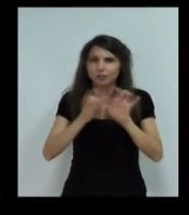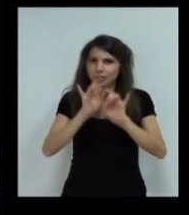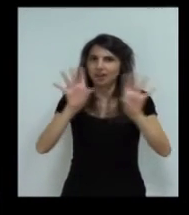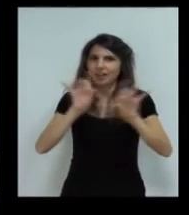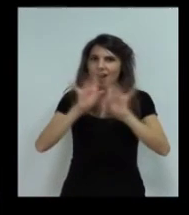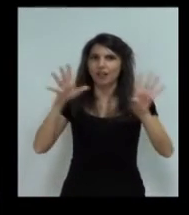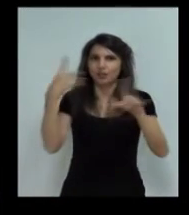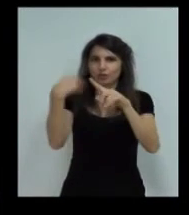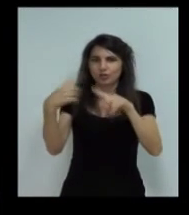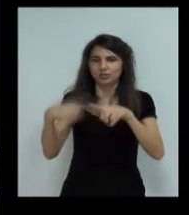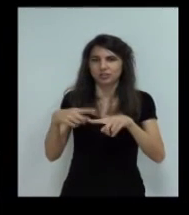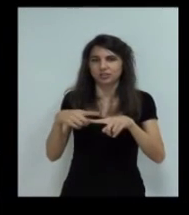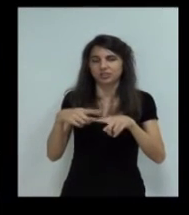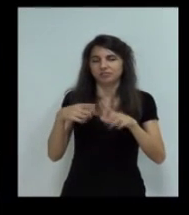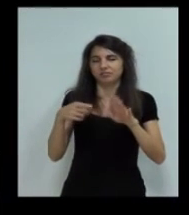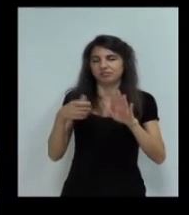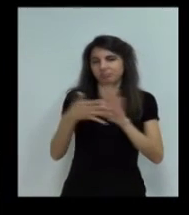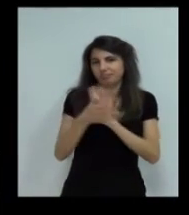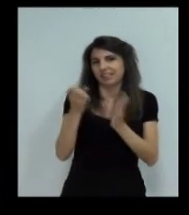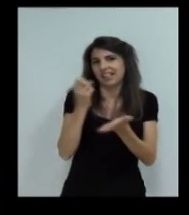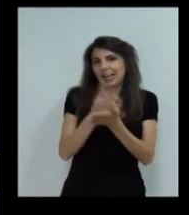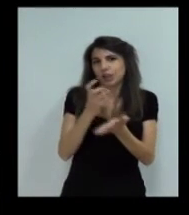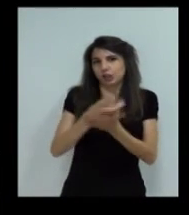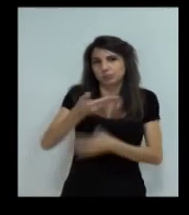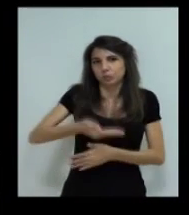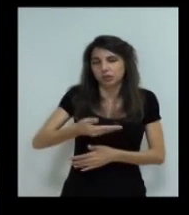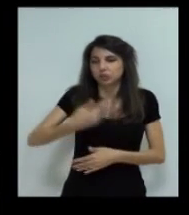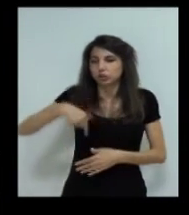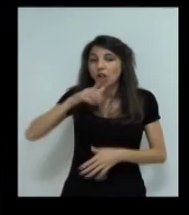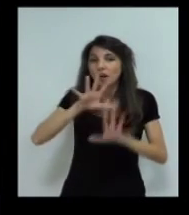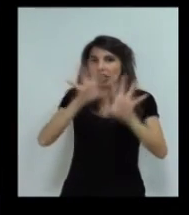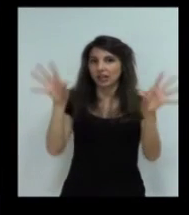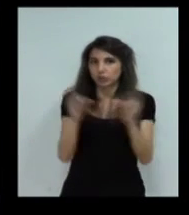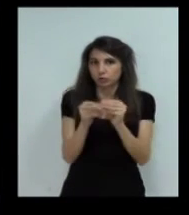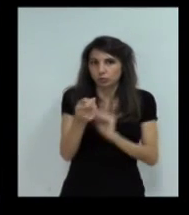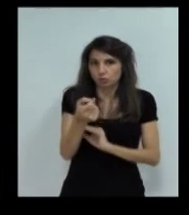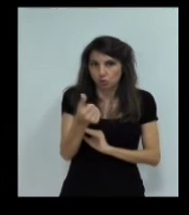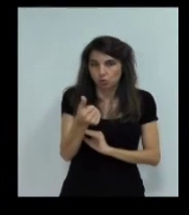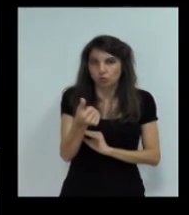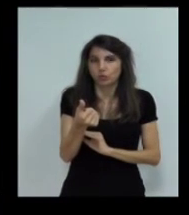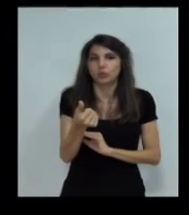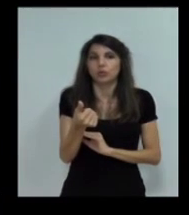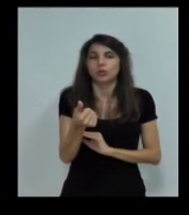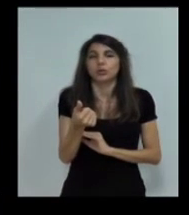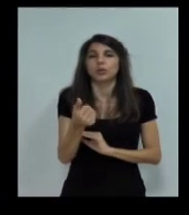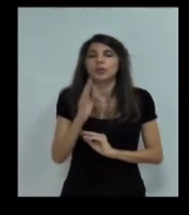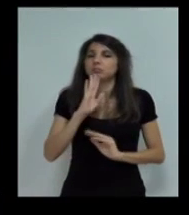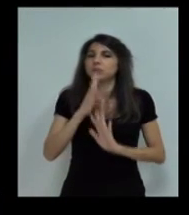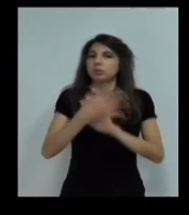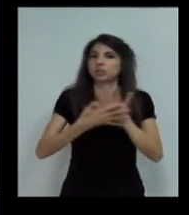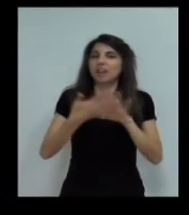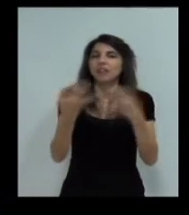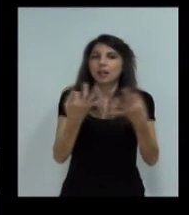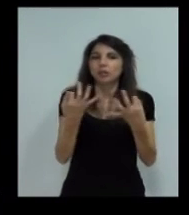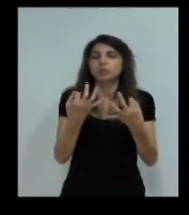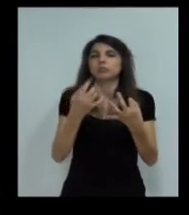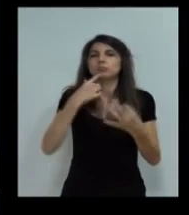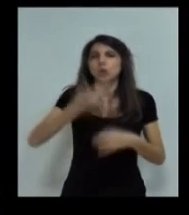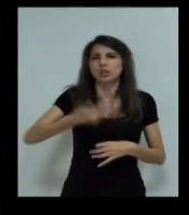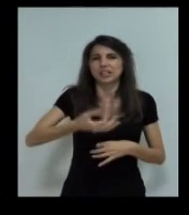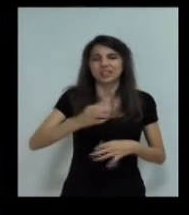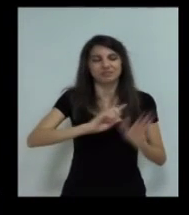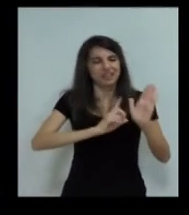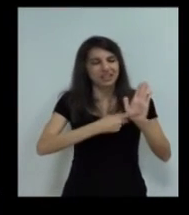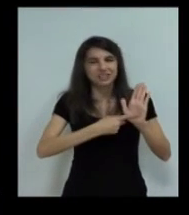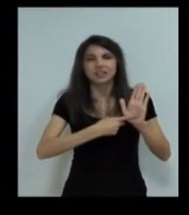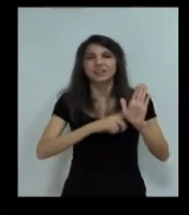son retos constantes. Yo voy a resumir unos poquitos de los que hemos comentado, pero hemos hablado de lo importante que sería legislar sobre toda